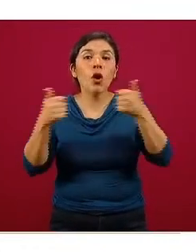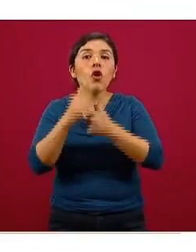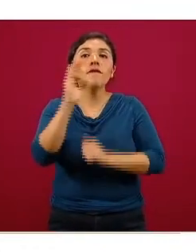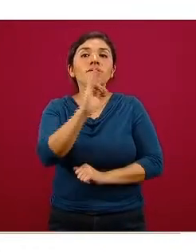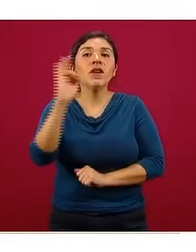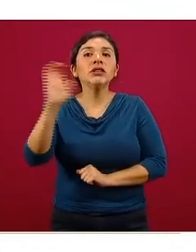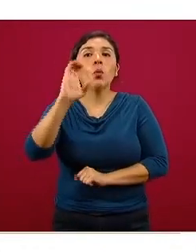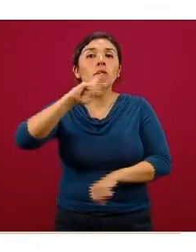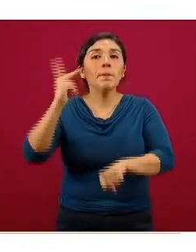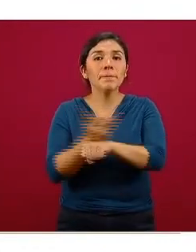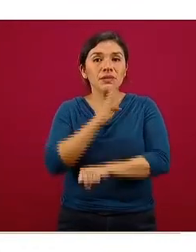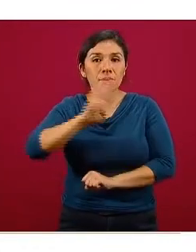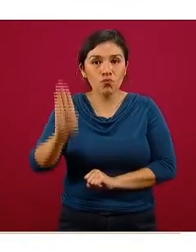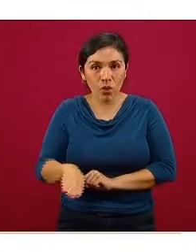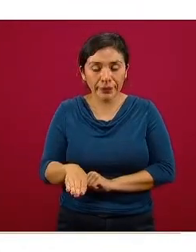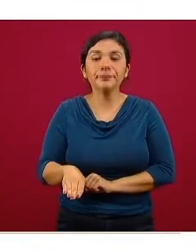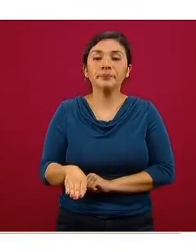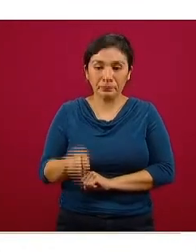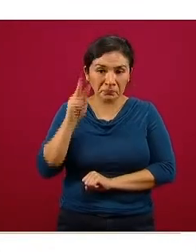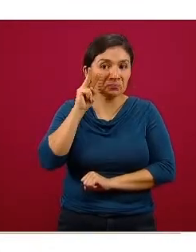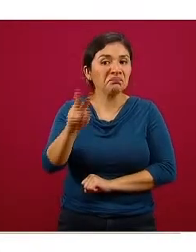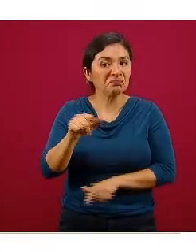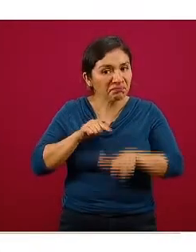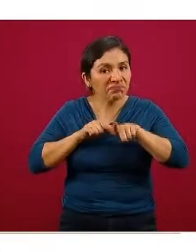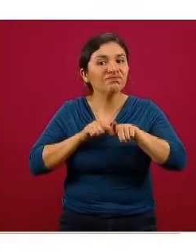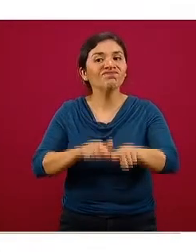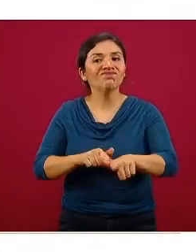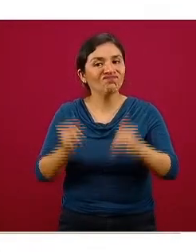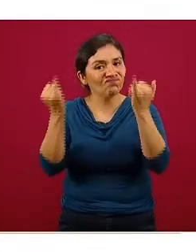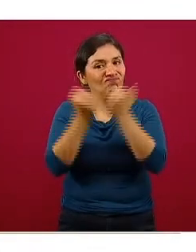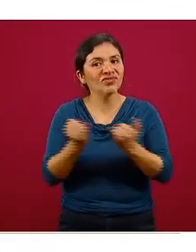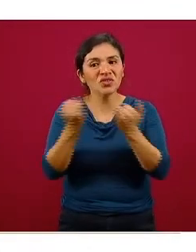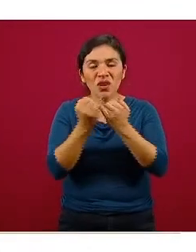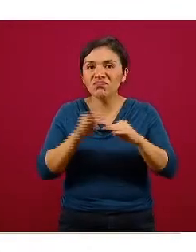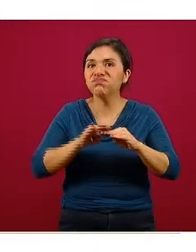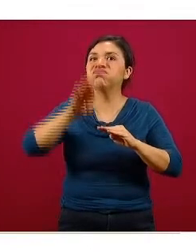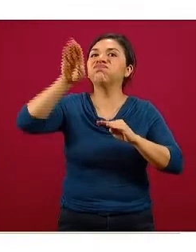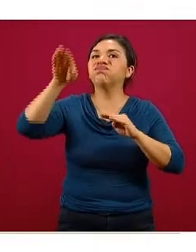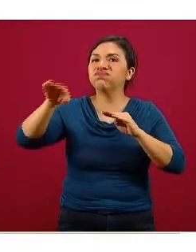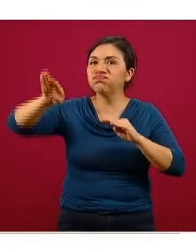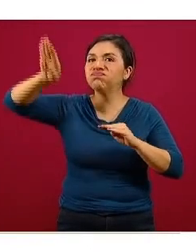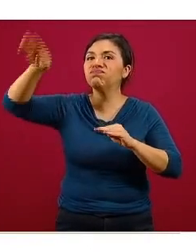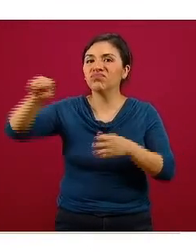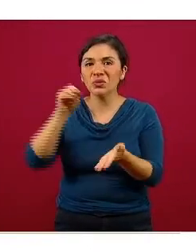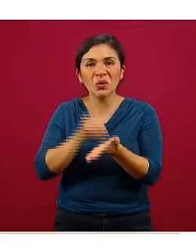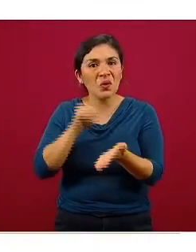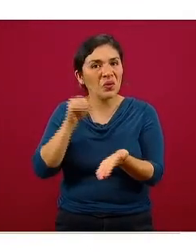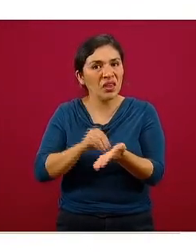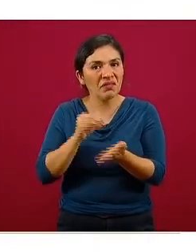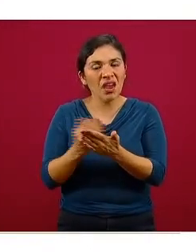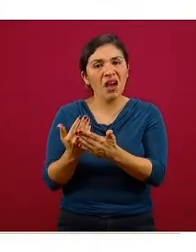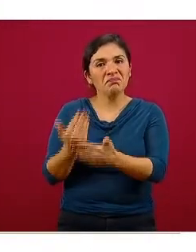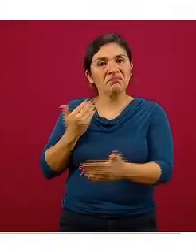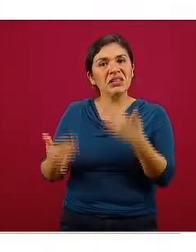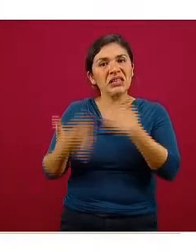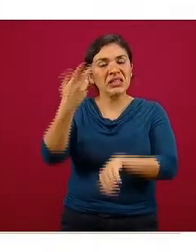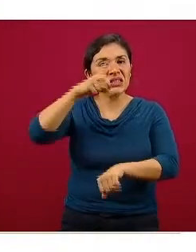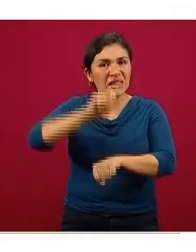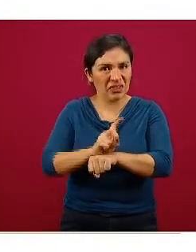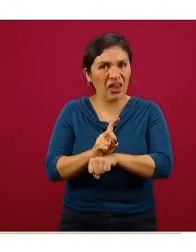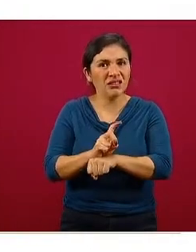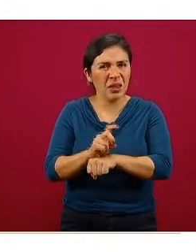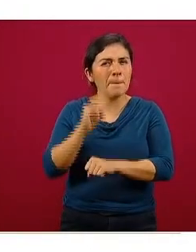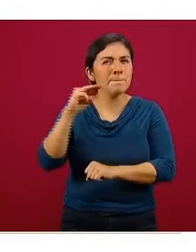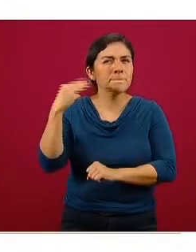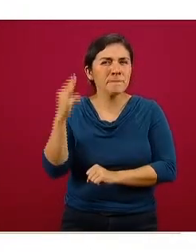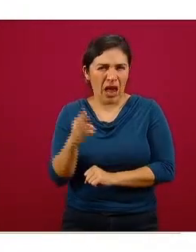ocurrencia. Vemos cómo se mantiene todavía esta meseta alta que veníamos viendo desde la quincena prácticamente de